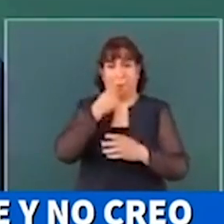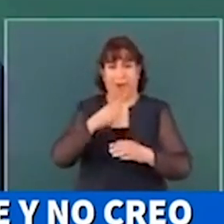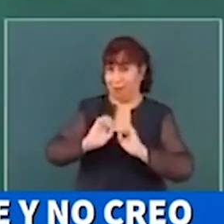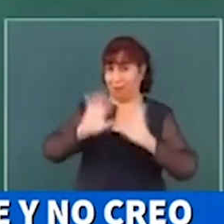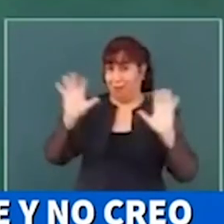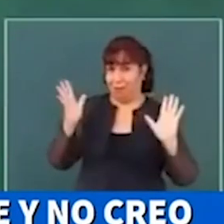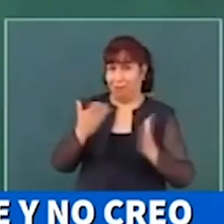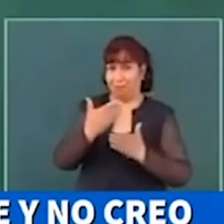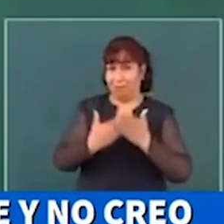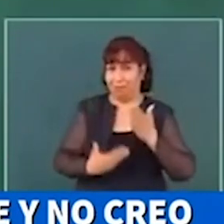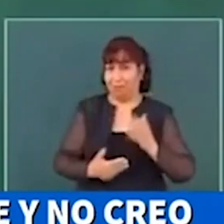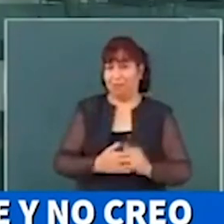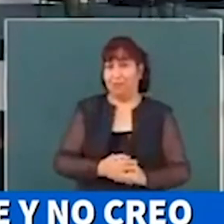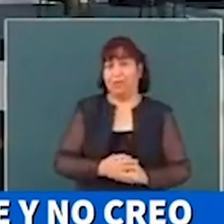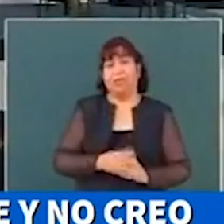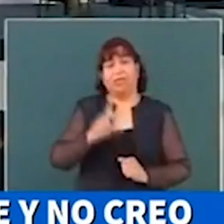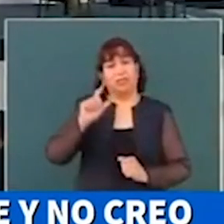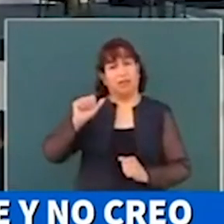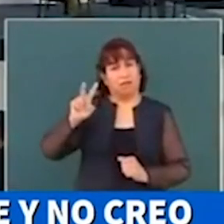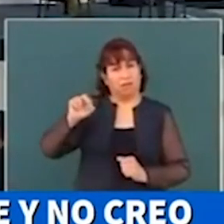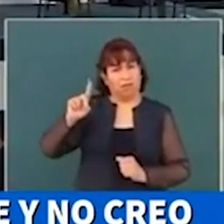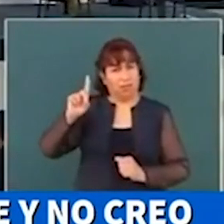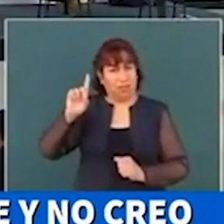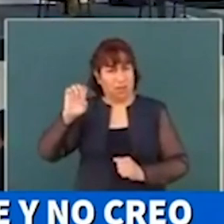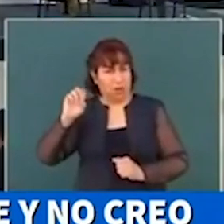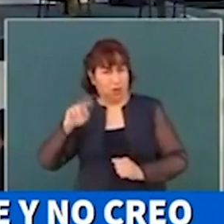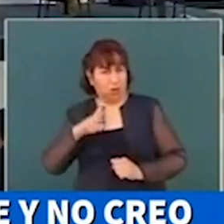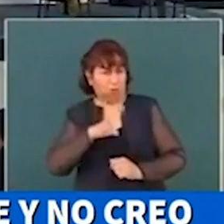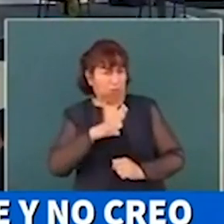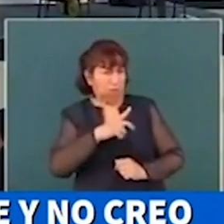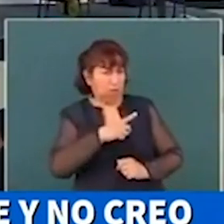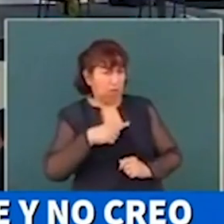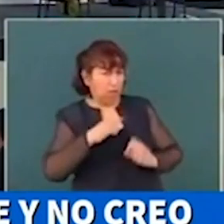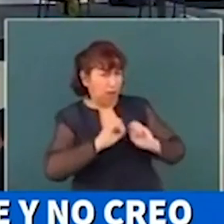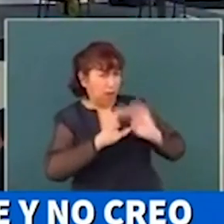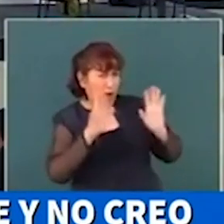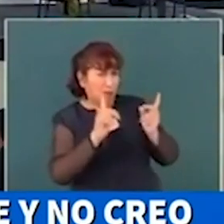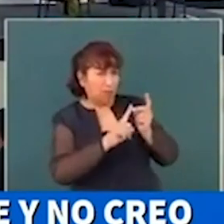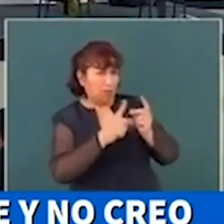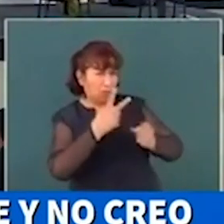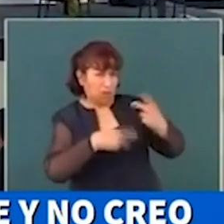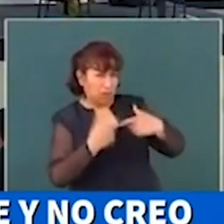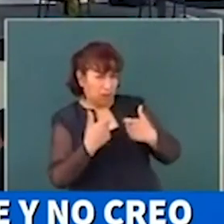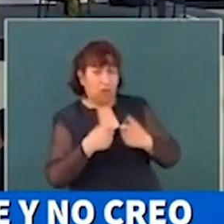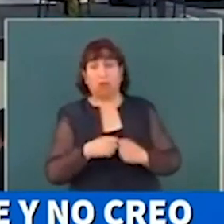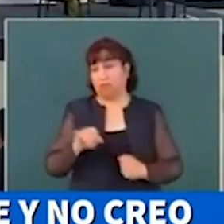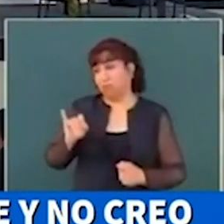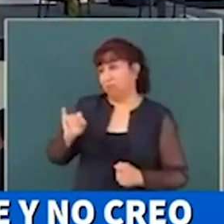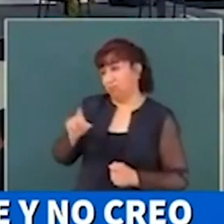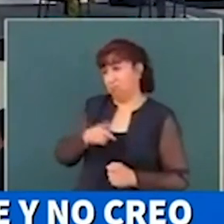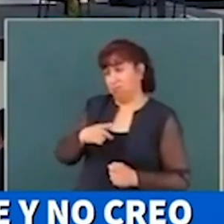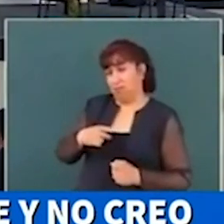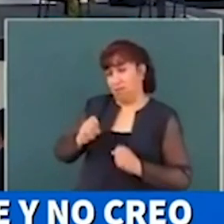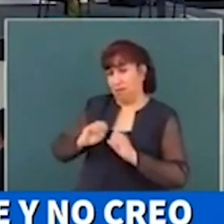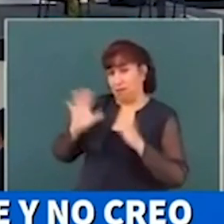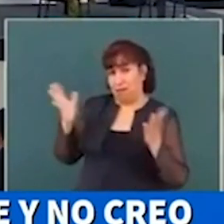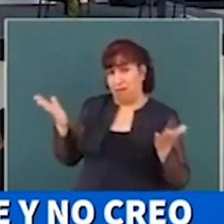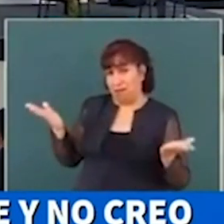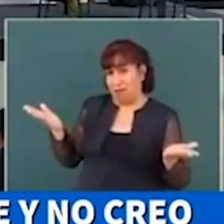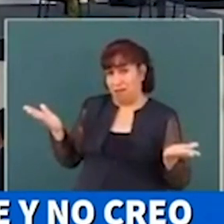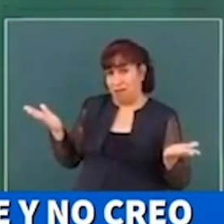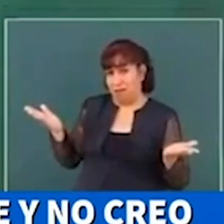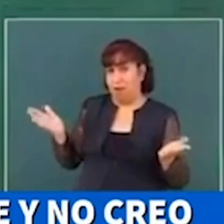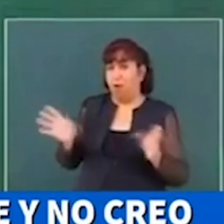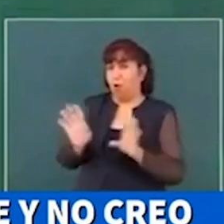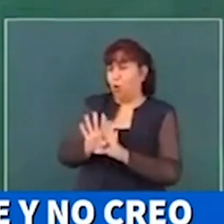se aclare. ¿Y David León tendría también que aclarar de dónde viene ese dinero? Sí, desde luego.